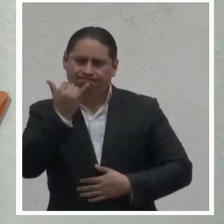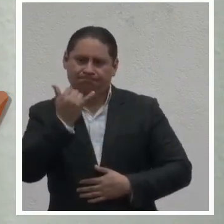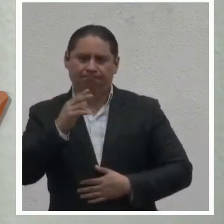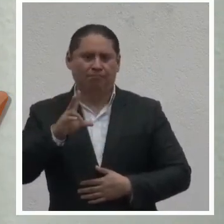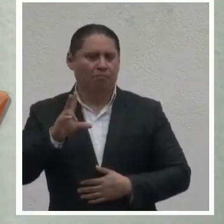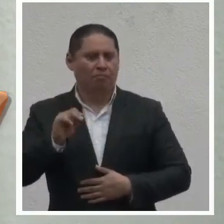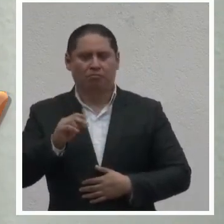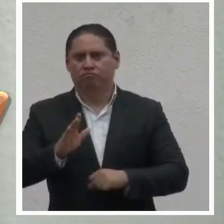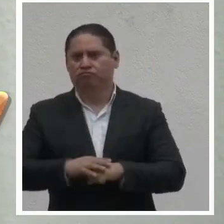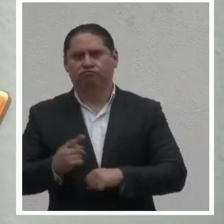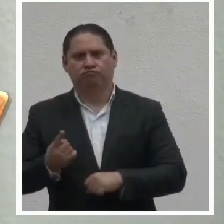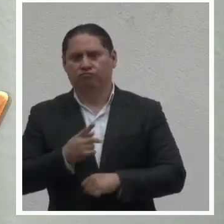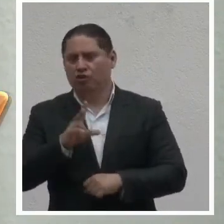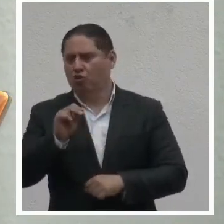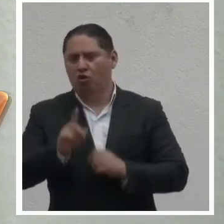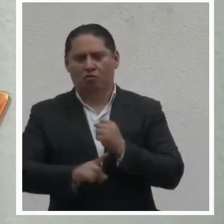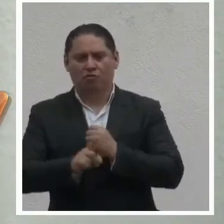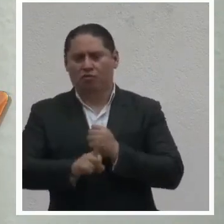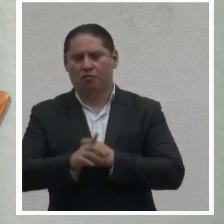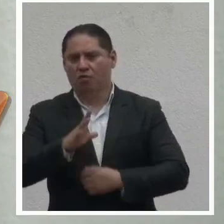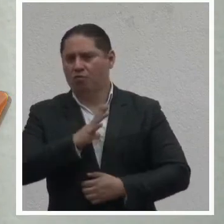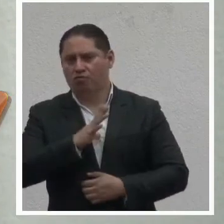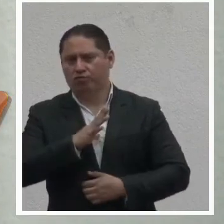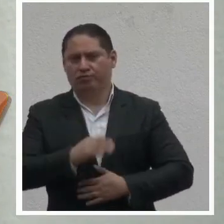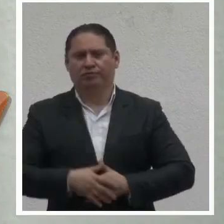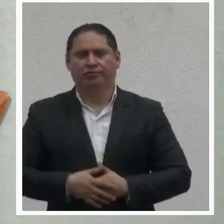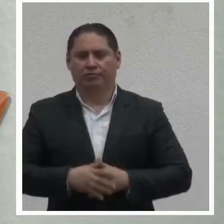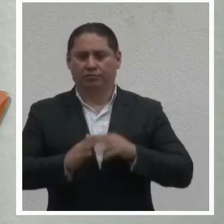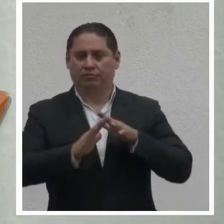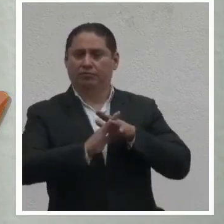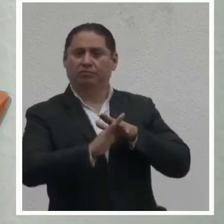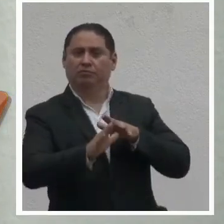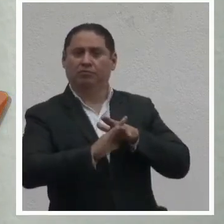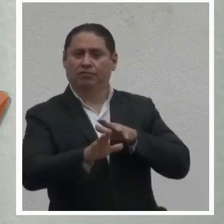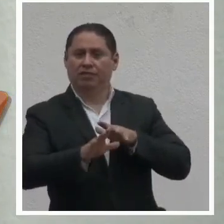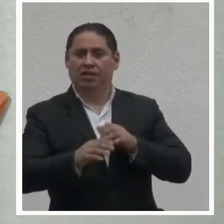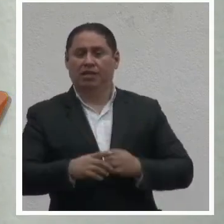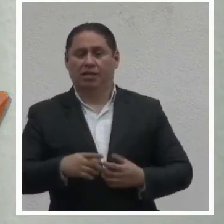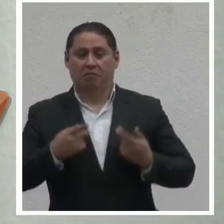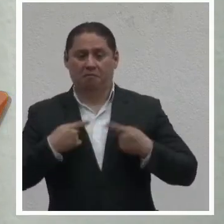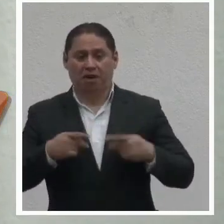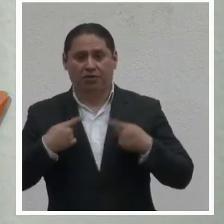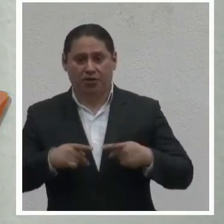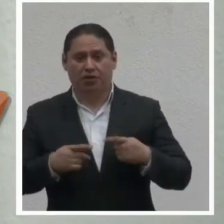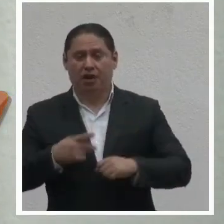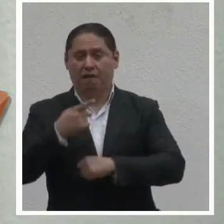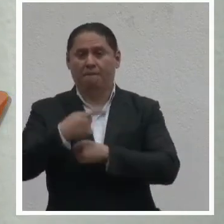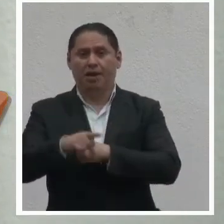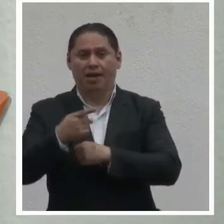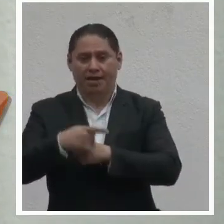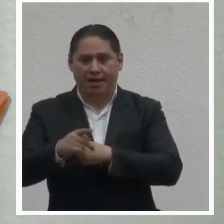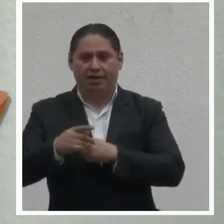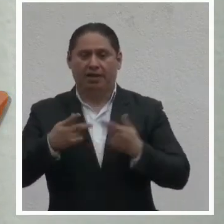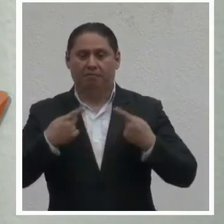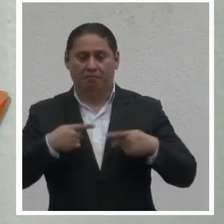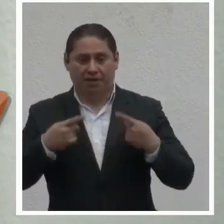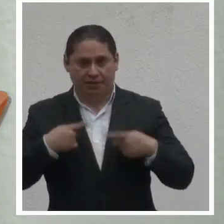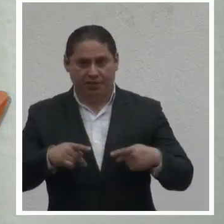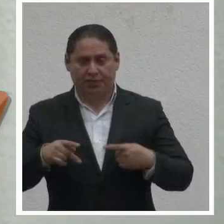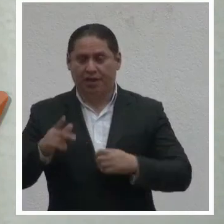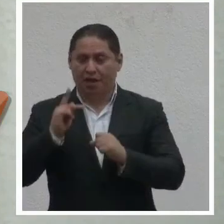va al fondo del problema. El tema de la migración es social, es de los peligros para las y los ciudadanos en los